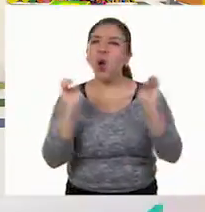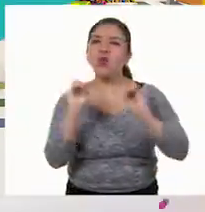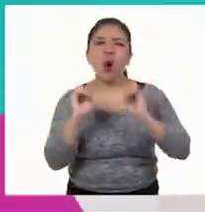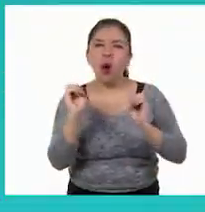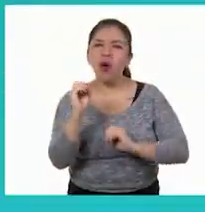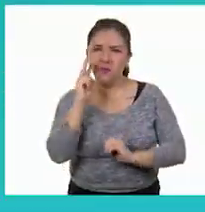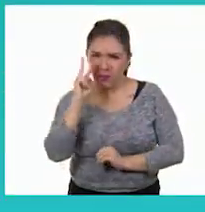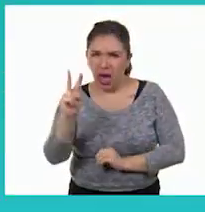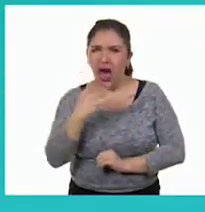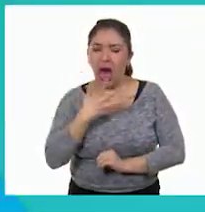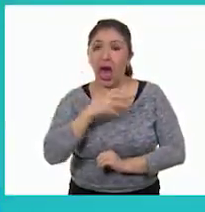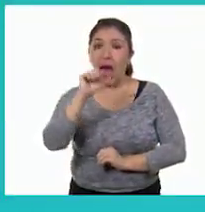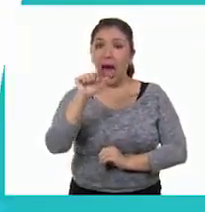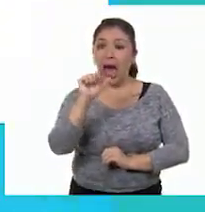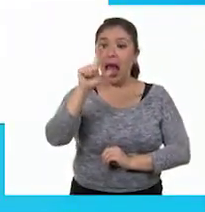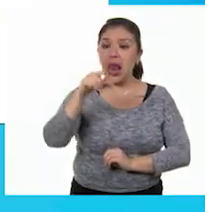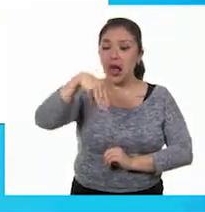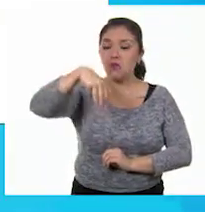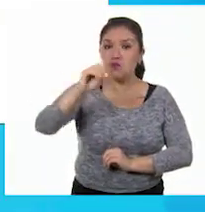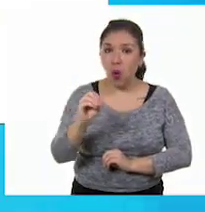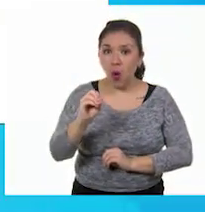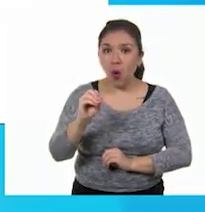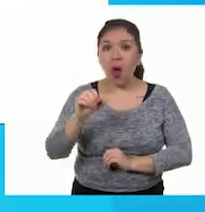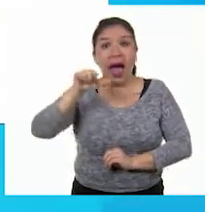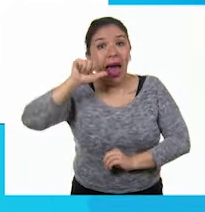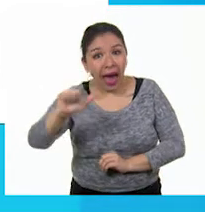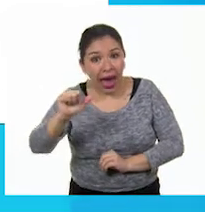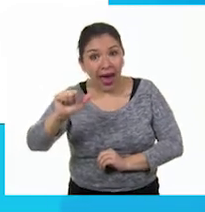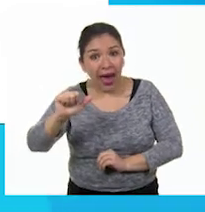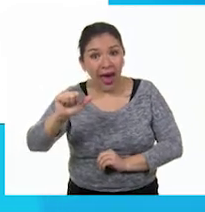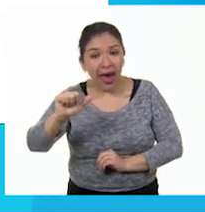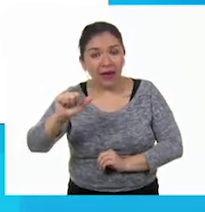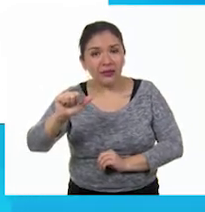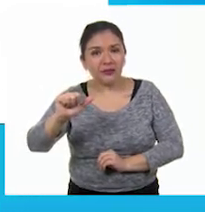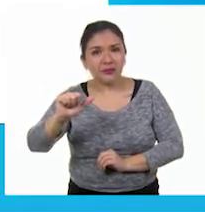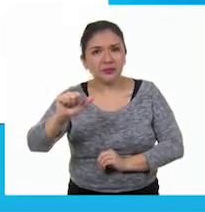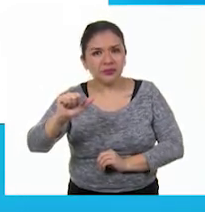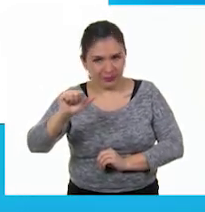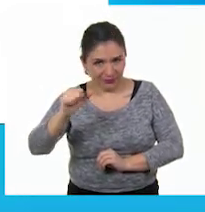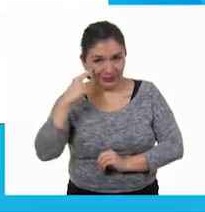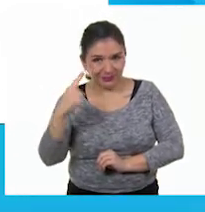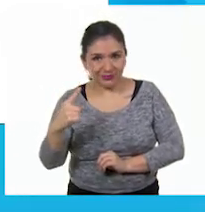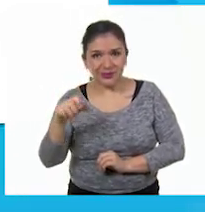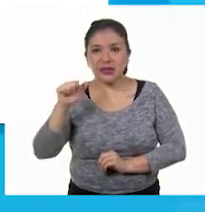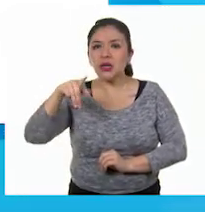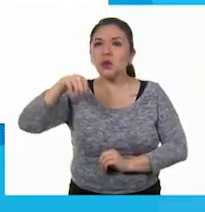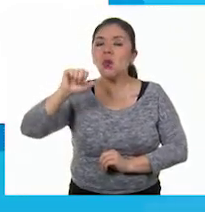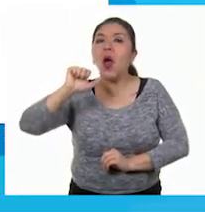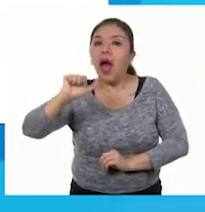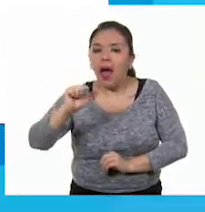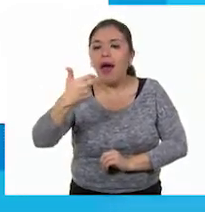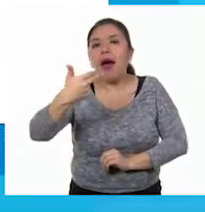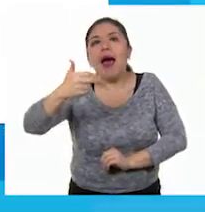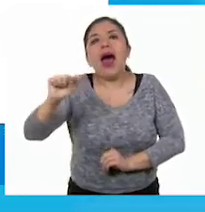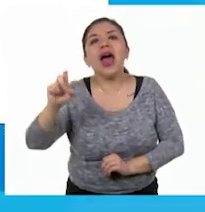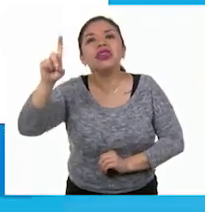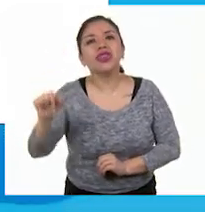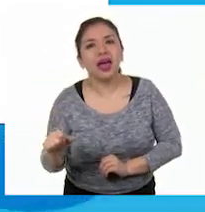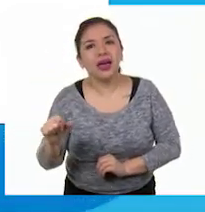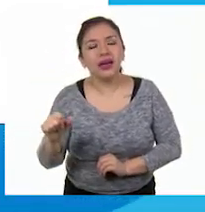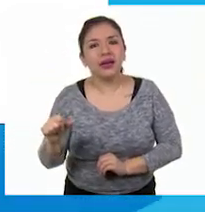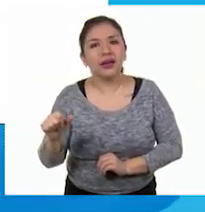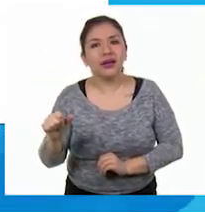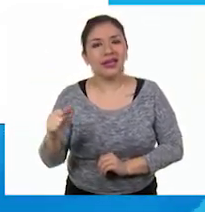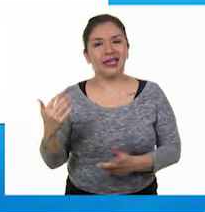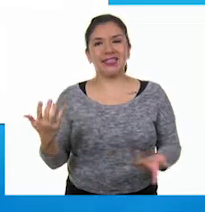puso almo y luego puso la A. Vamos a verlo, puso la A y luego puso hada con H. Uh-huh.